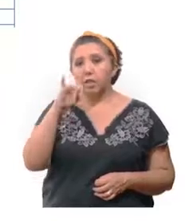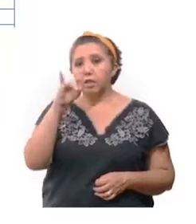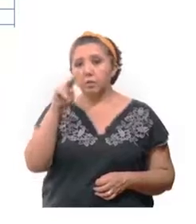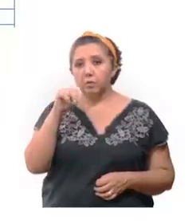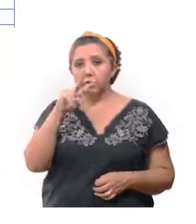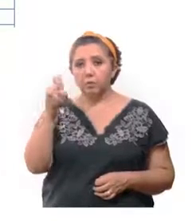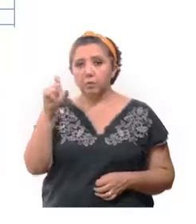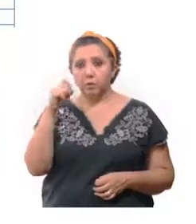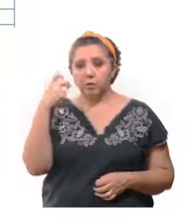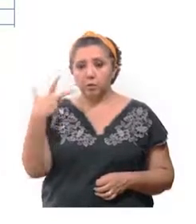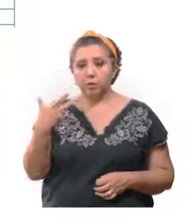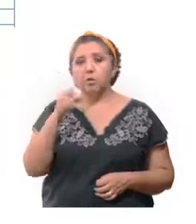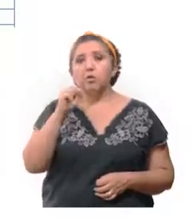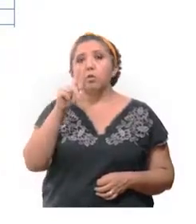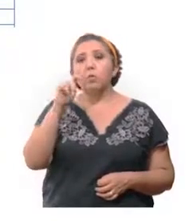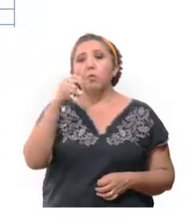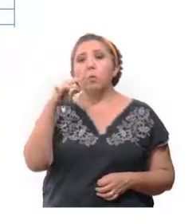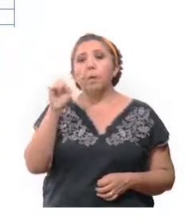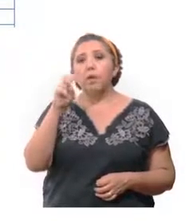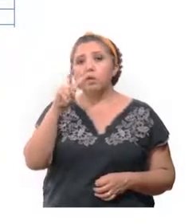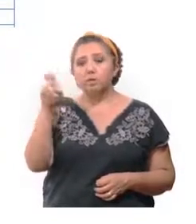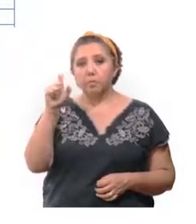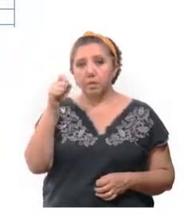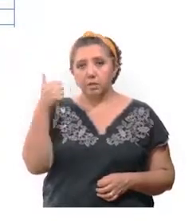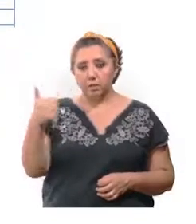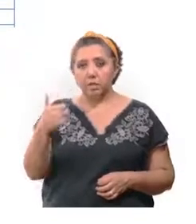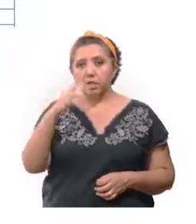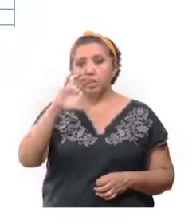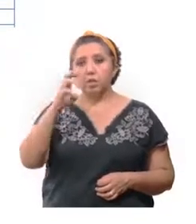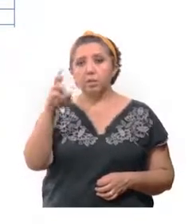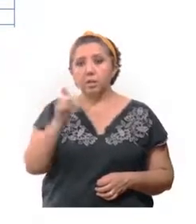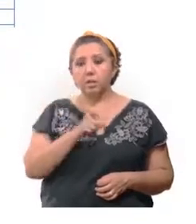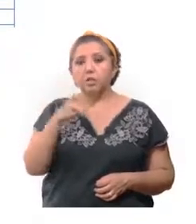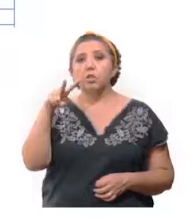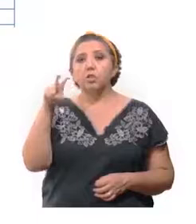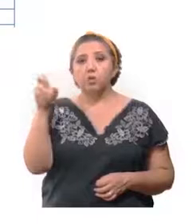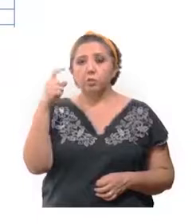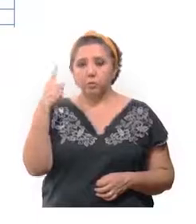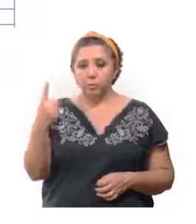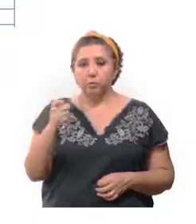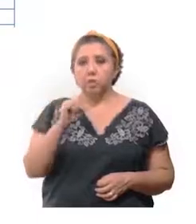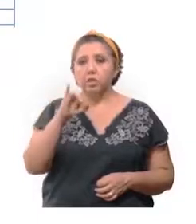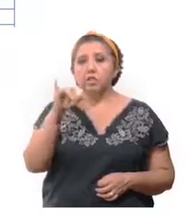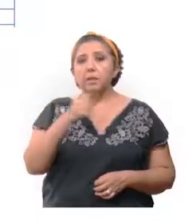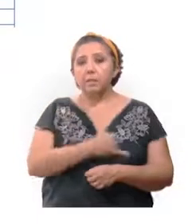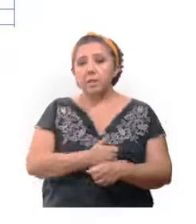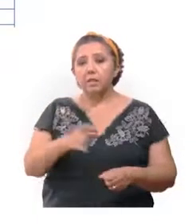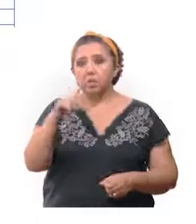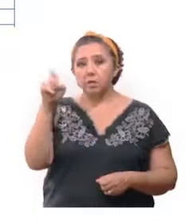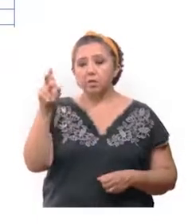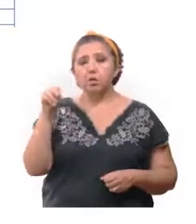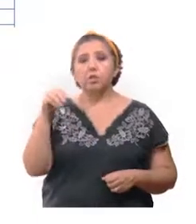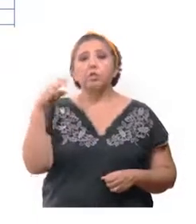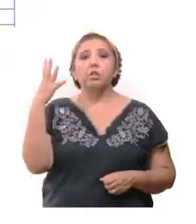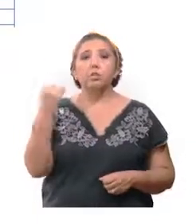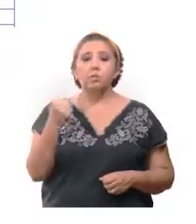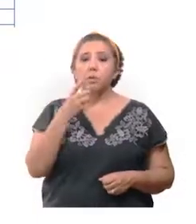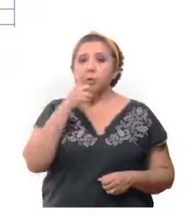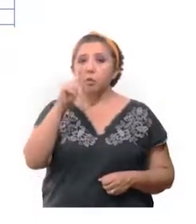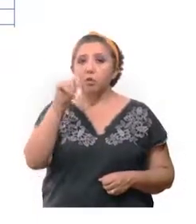228, Junucmá 226, Chemash 201, Izamal 189,